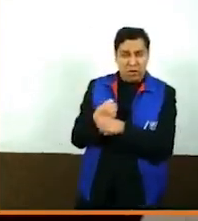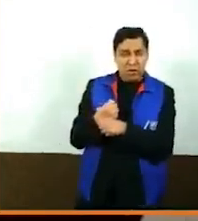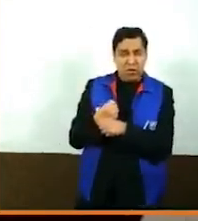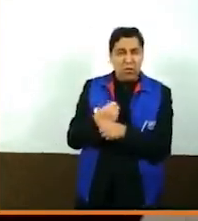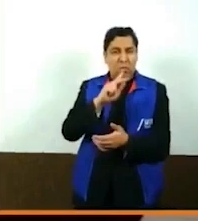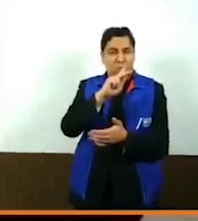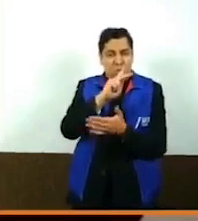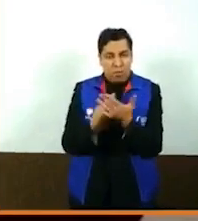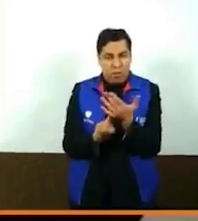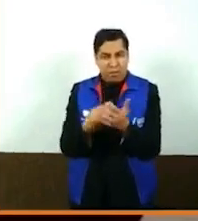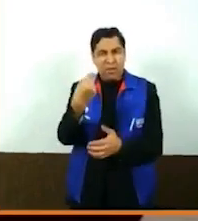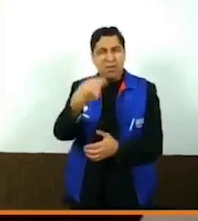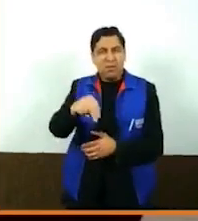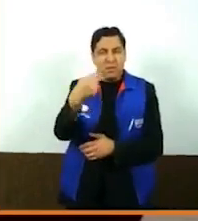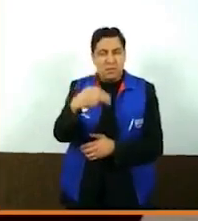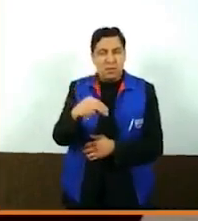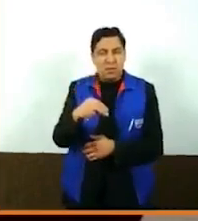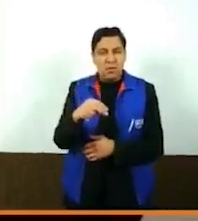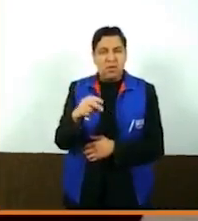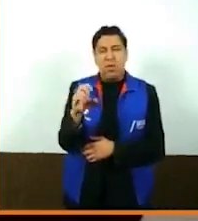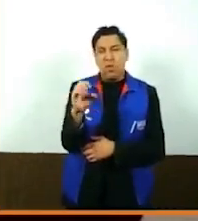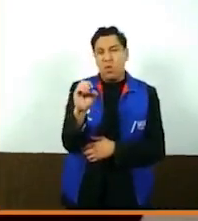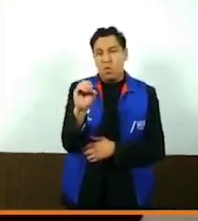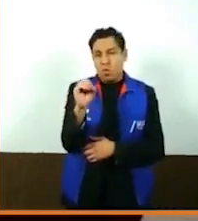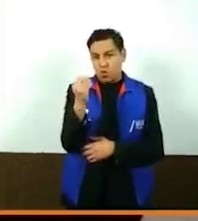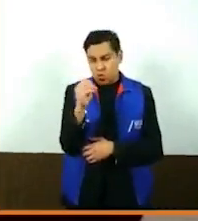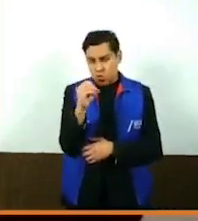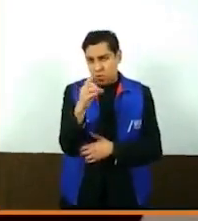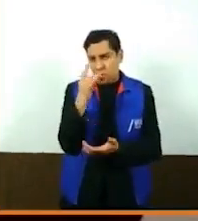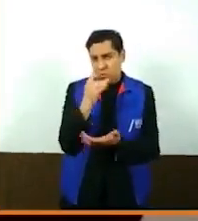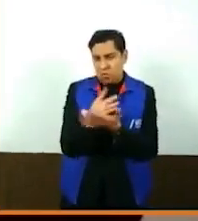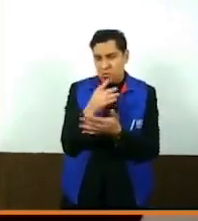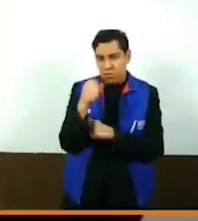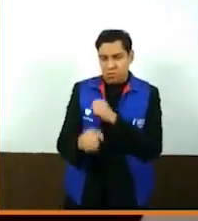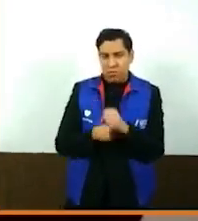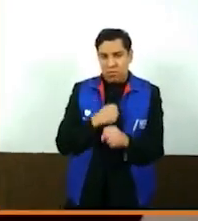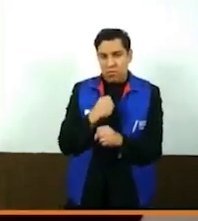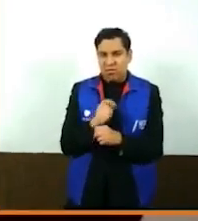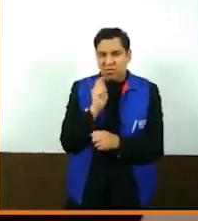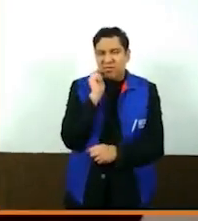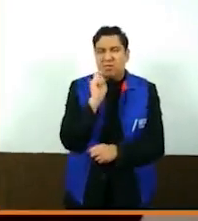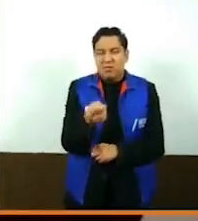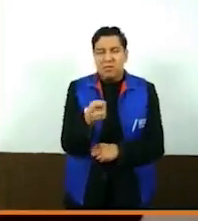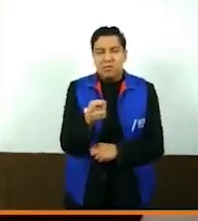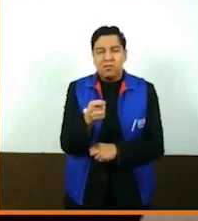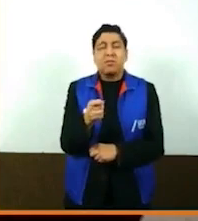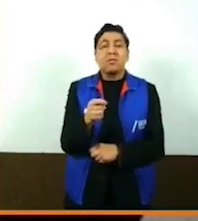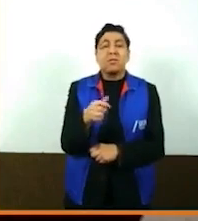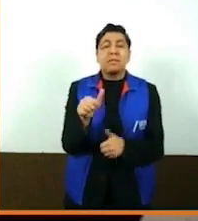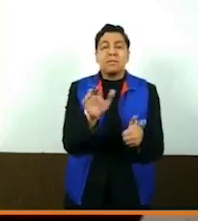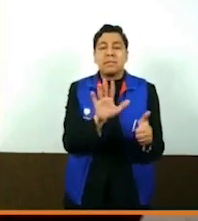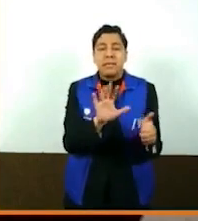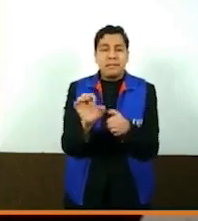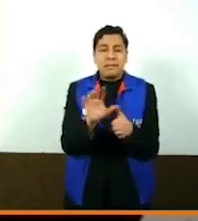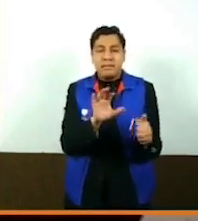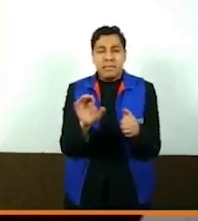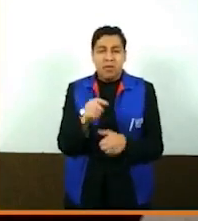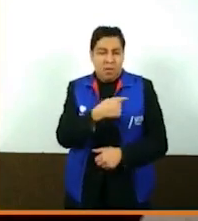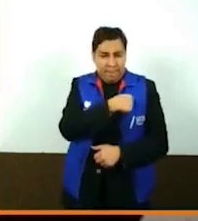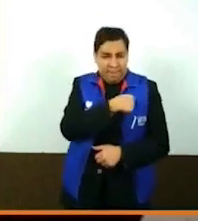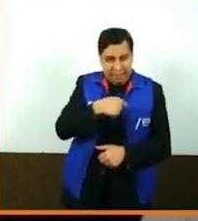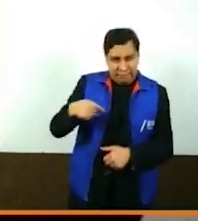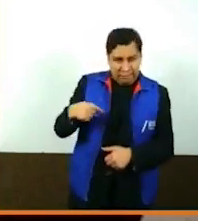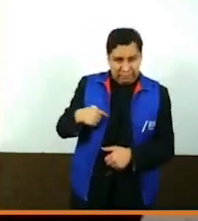un programa que se llama Octubre es todo el año. Hemos logrado tomar alrededor de 600 mastografías a